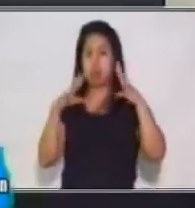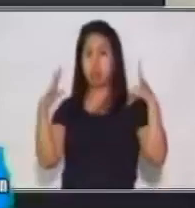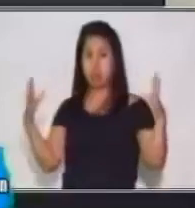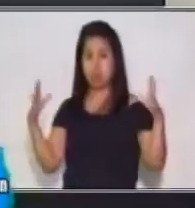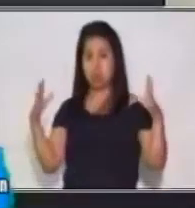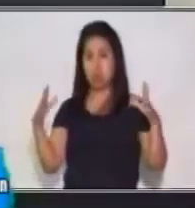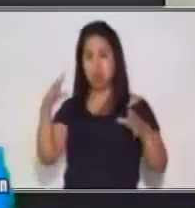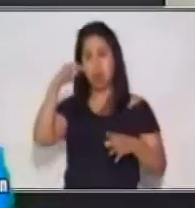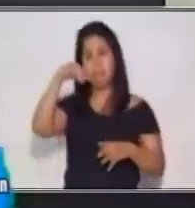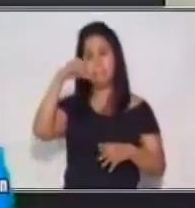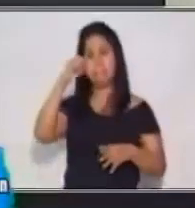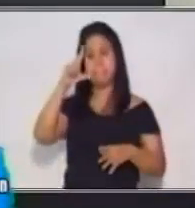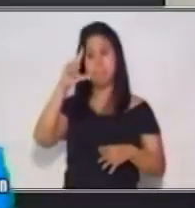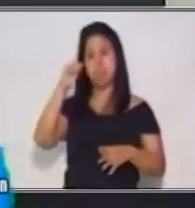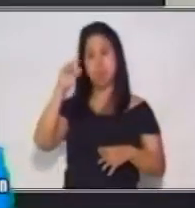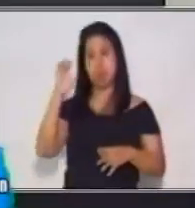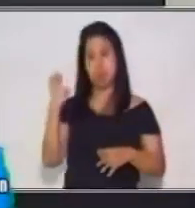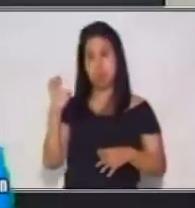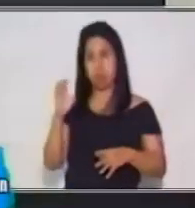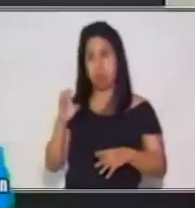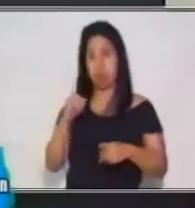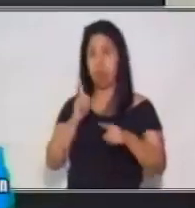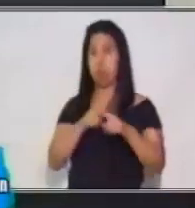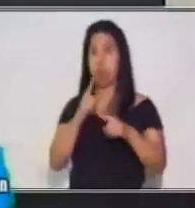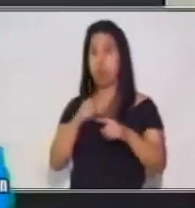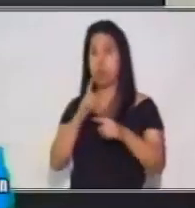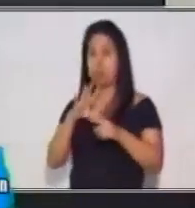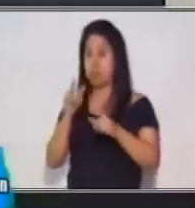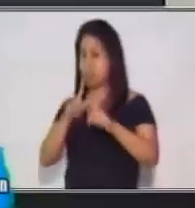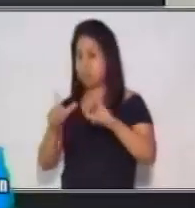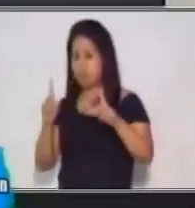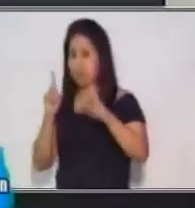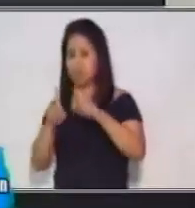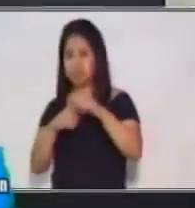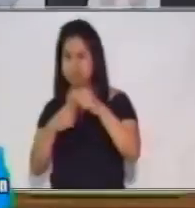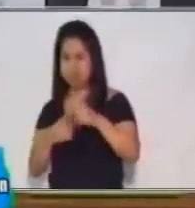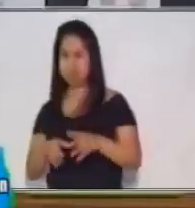molde. Cuando tengas esto listo, vamos a comenzar.